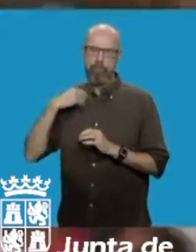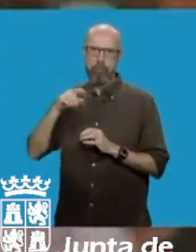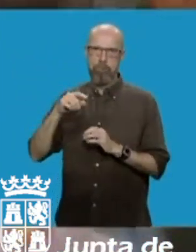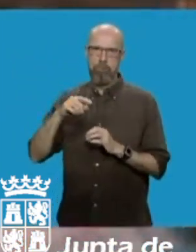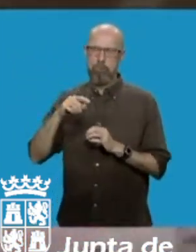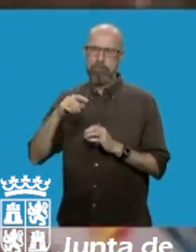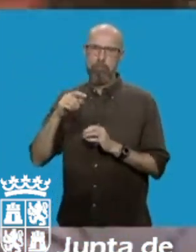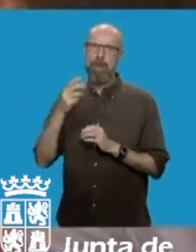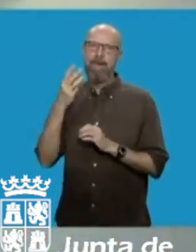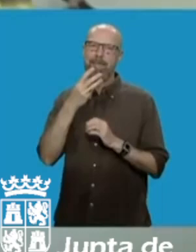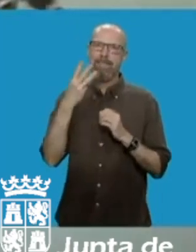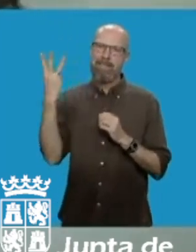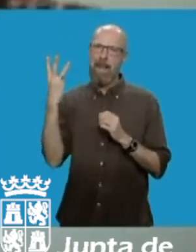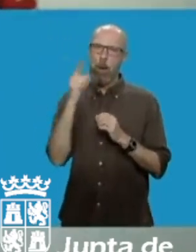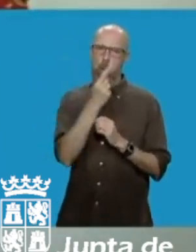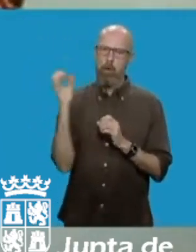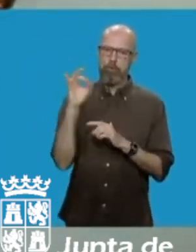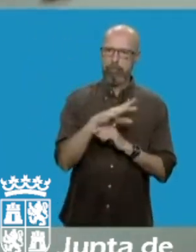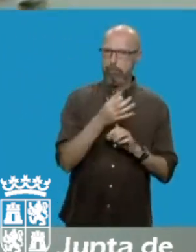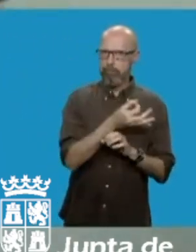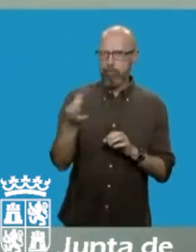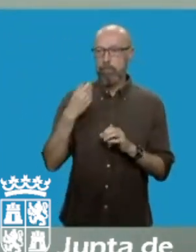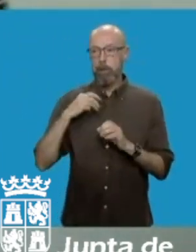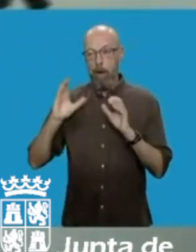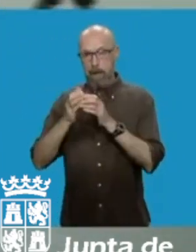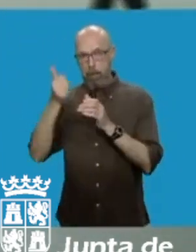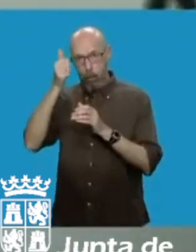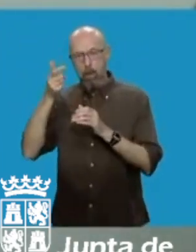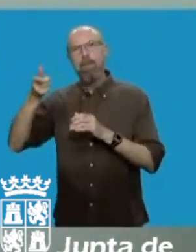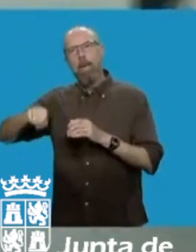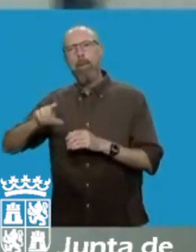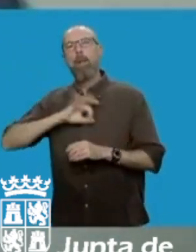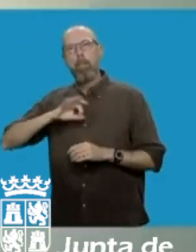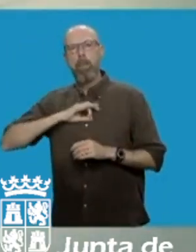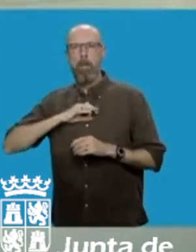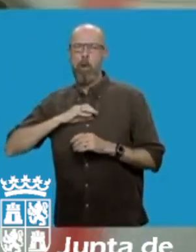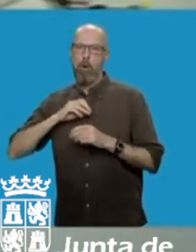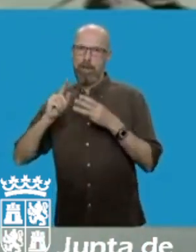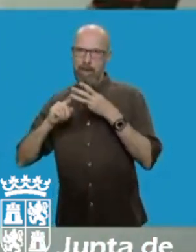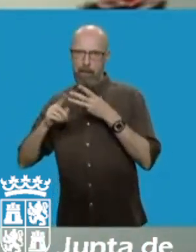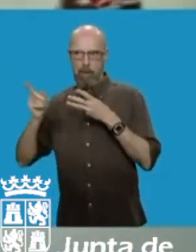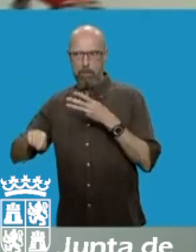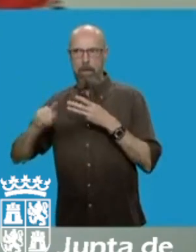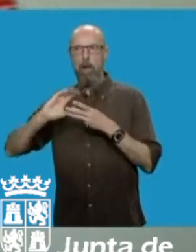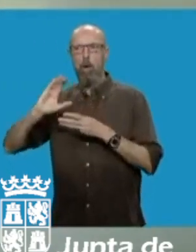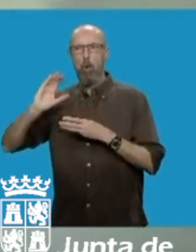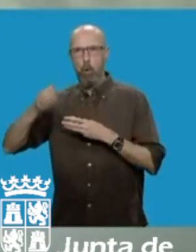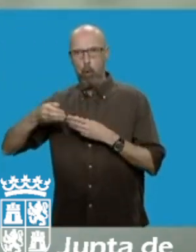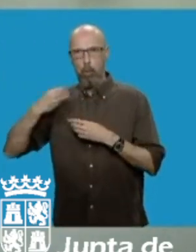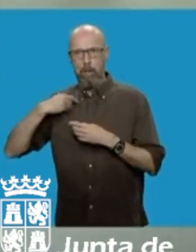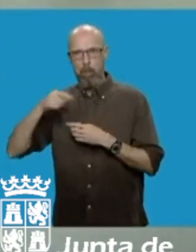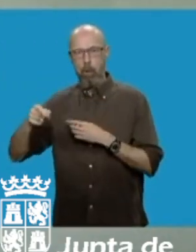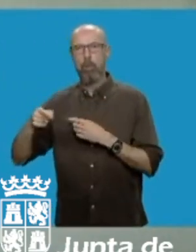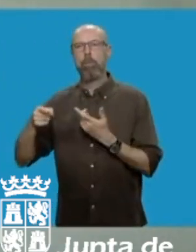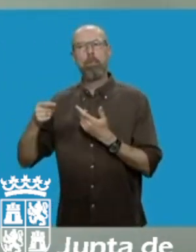francés por 3-1. El equipo masculino, que también se colgaba el bronce en la máxima competición de clubes disputada en Italia, fue el